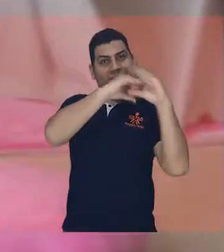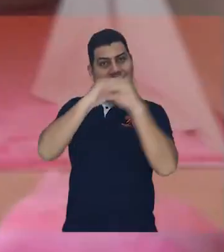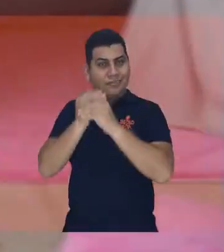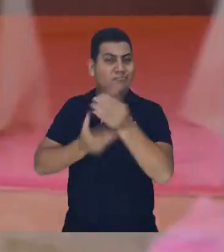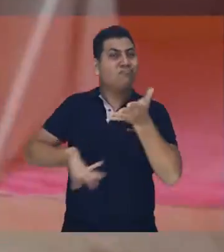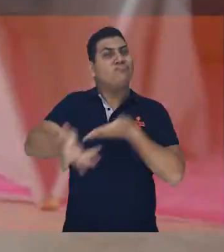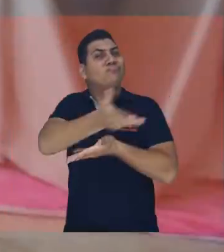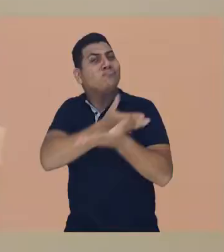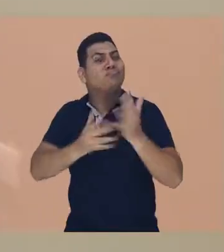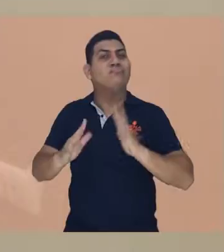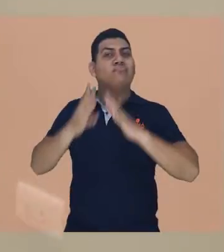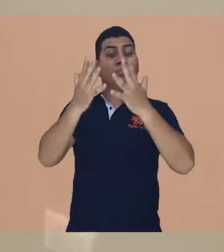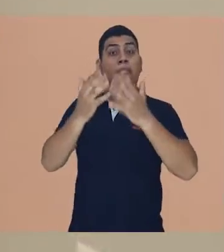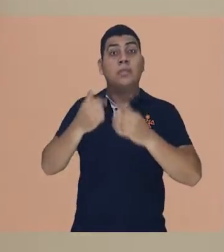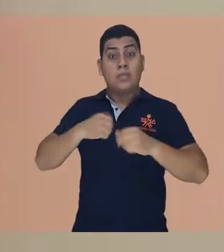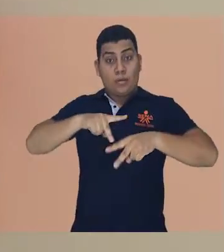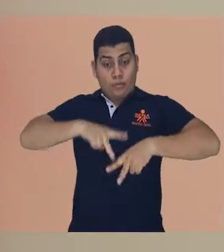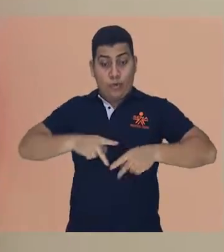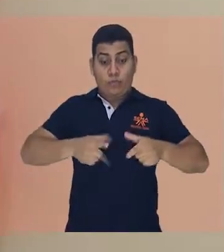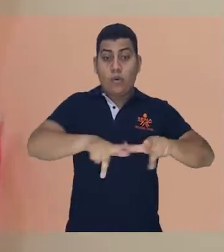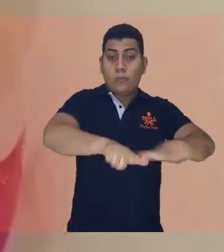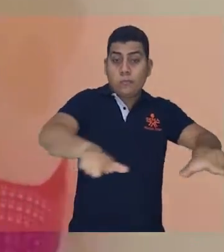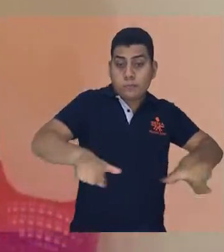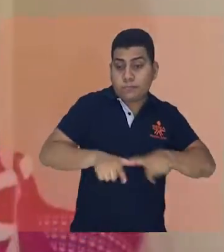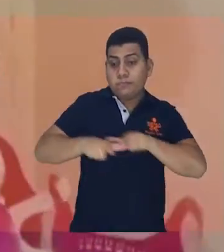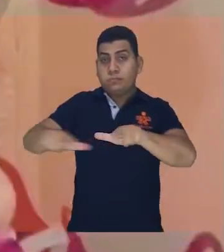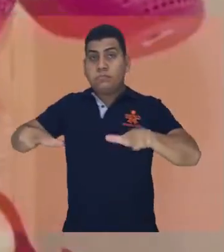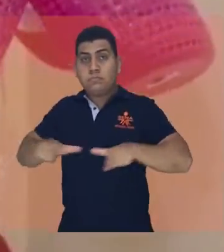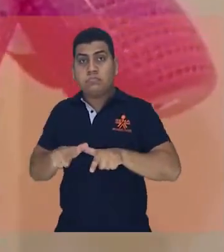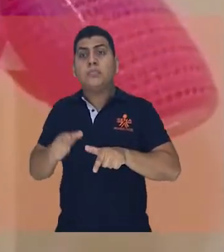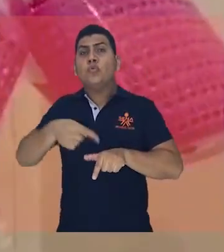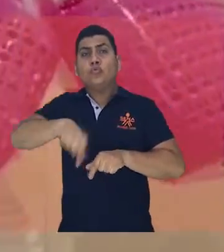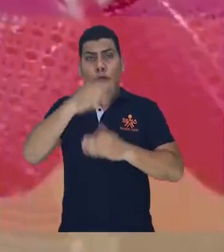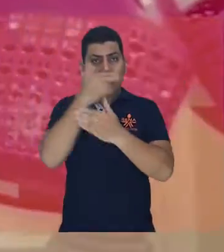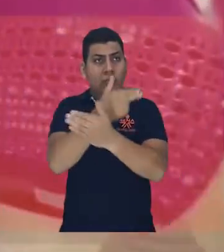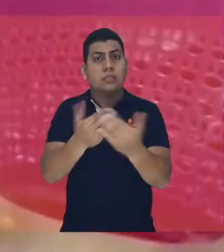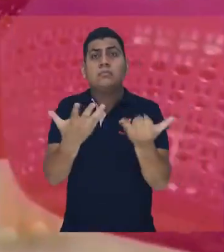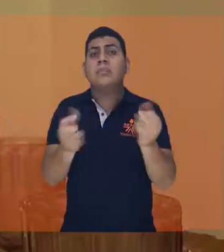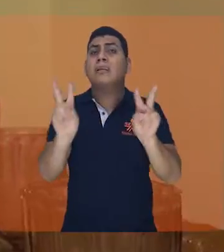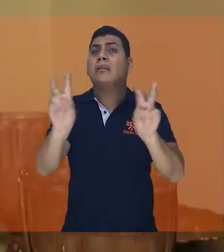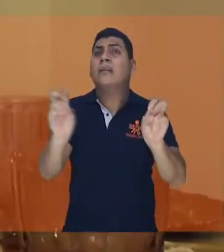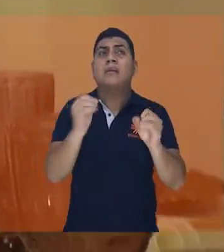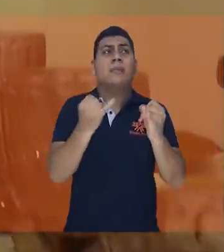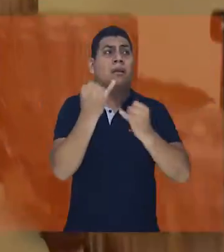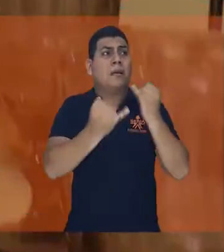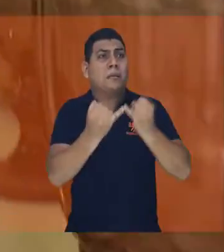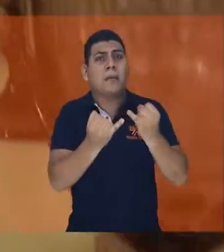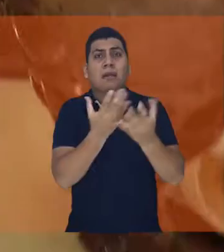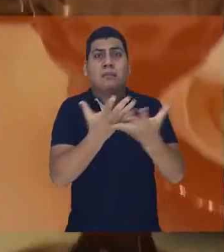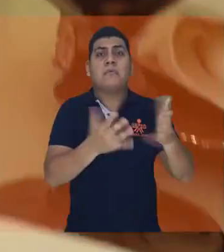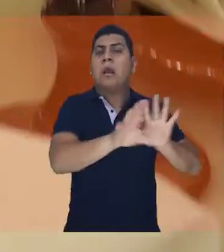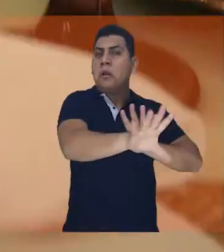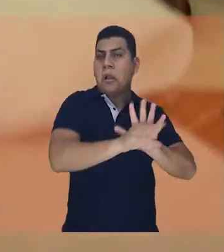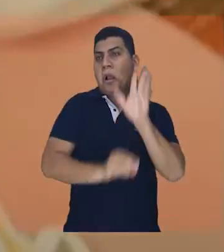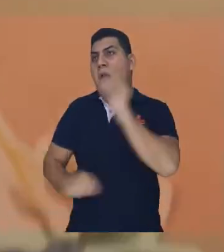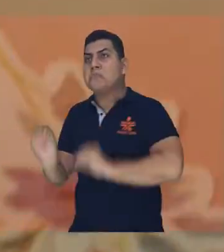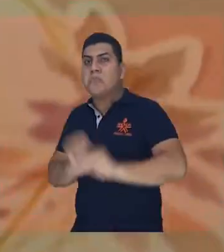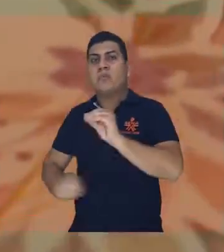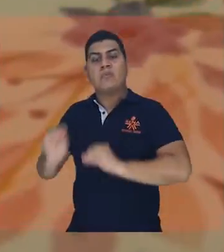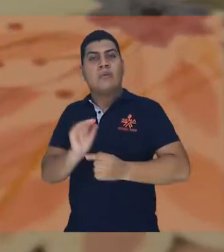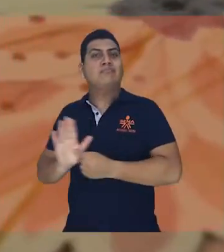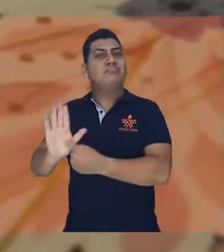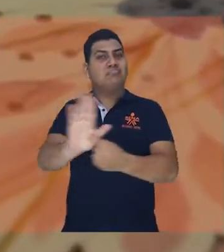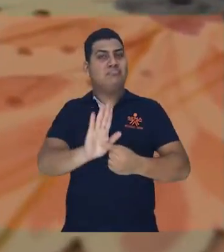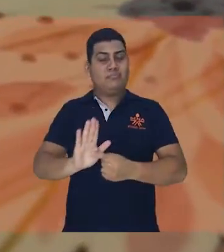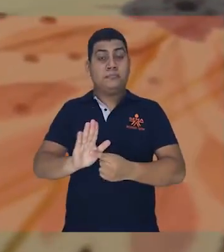y contamos con dos salones para que ustedes hagan realidad las fiestas temáticas con los personajes de sus chiquitos. Actualmente mi empresa se encuentra